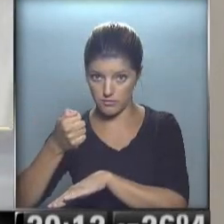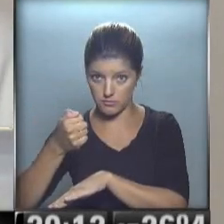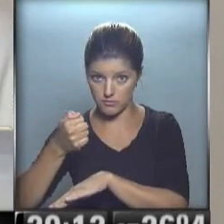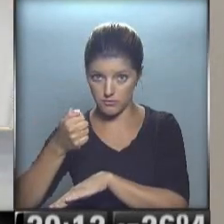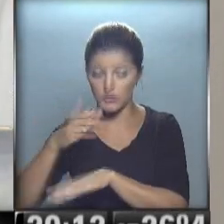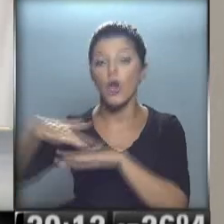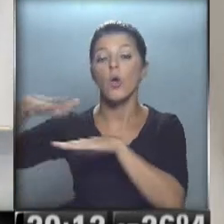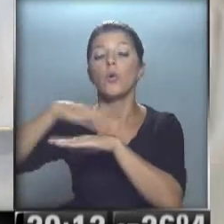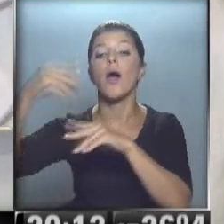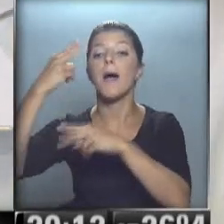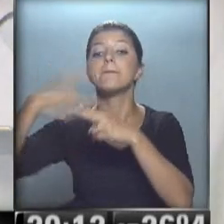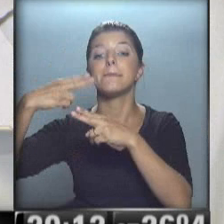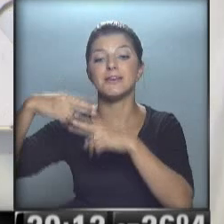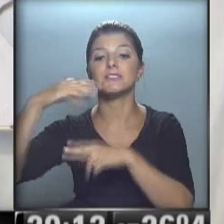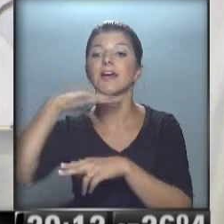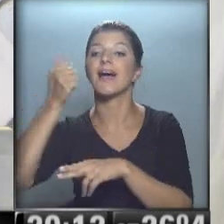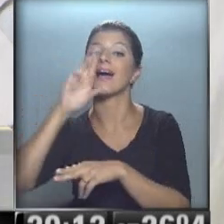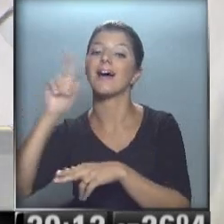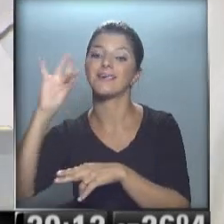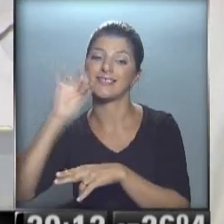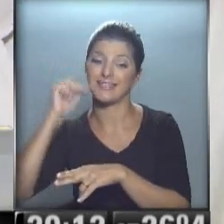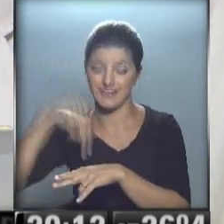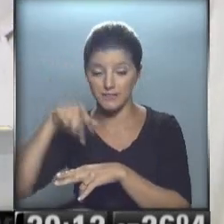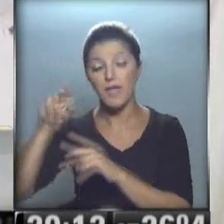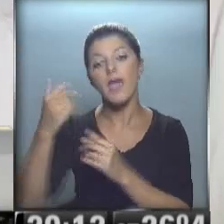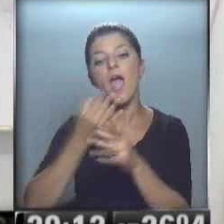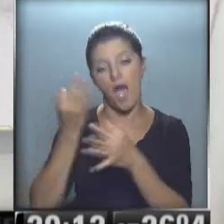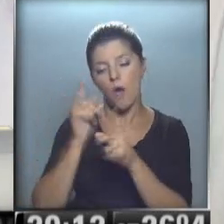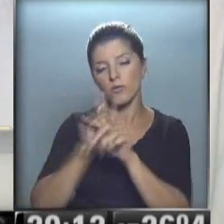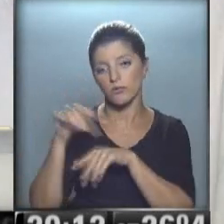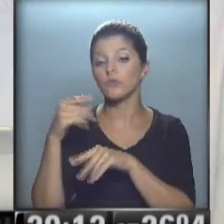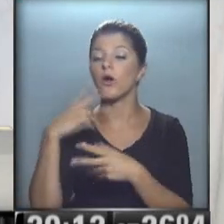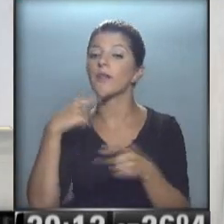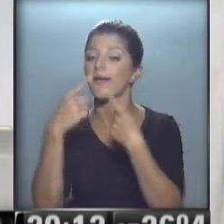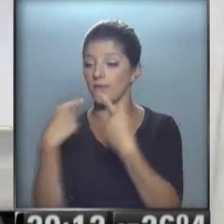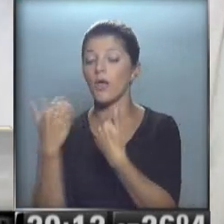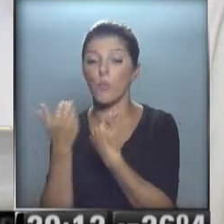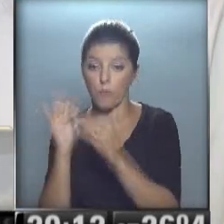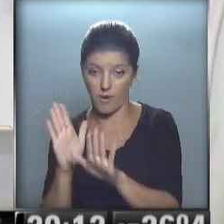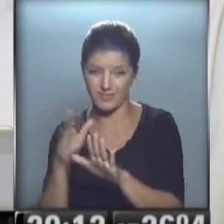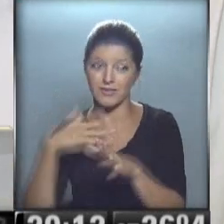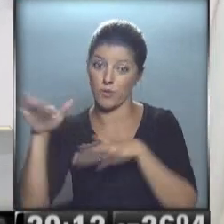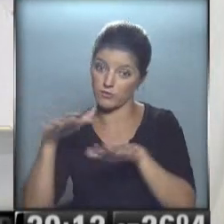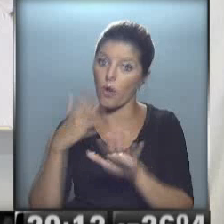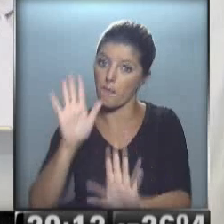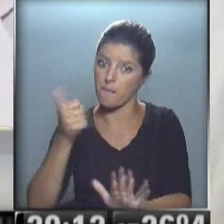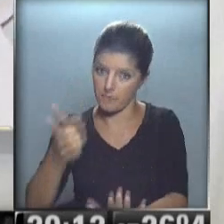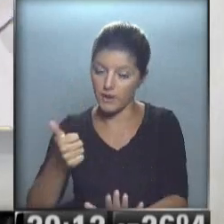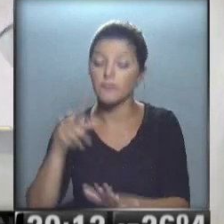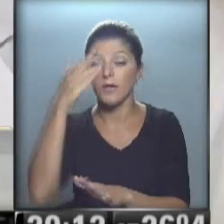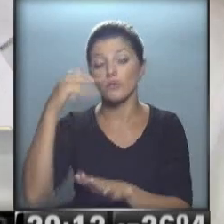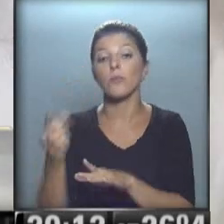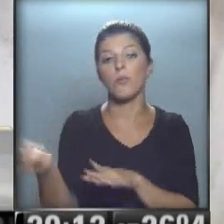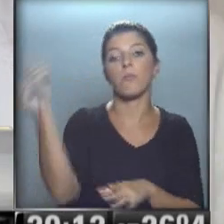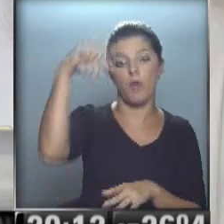que está en Villa Jardín. Algunos, la UPA tiene recursos como para atender a los de menor complejidad, derivaron a este paciente al hospital y